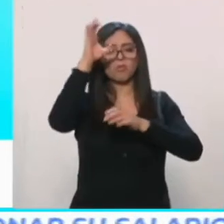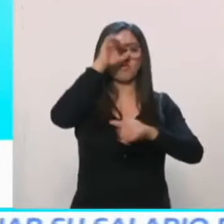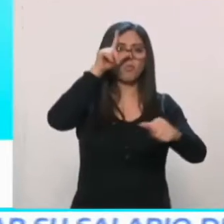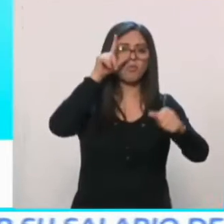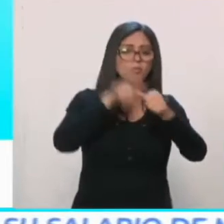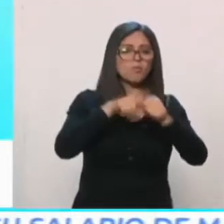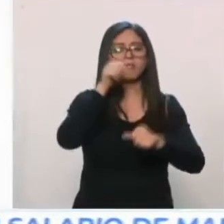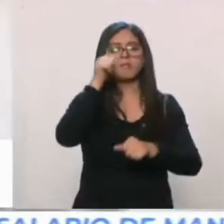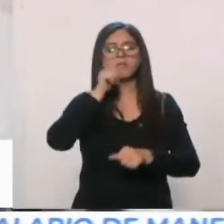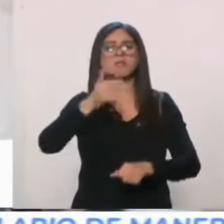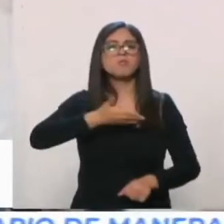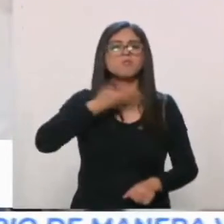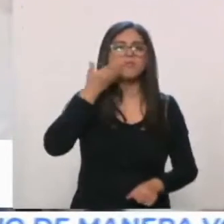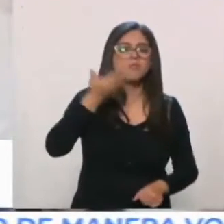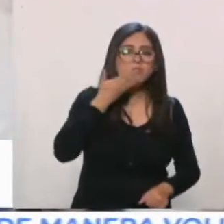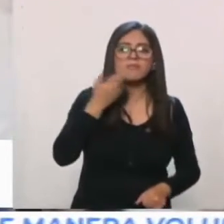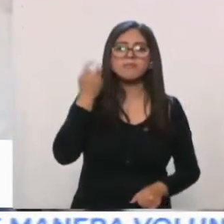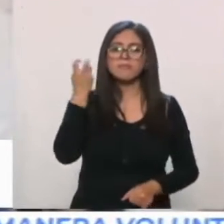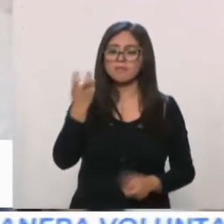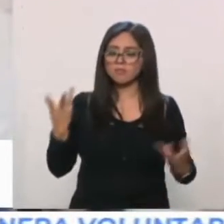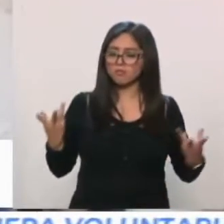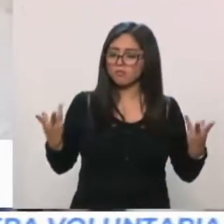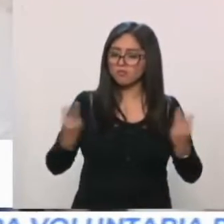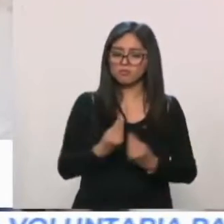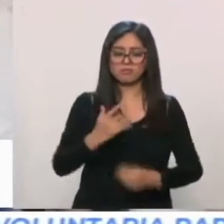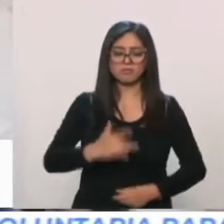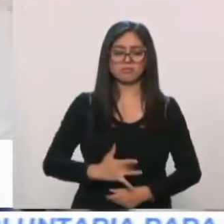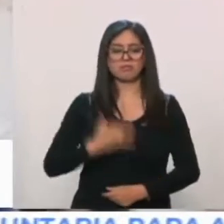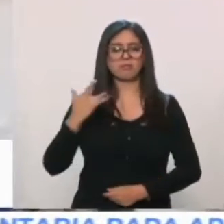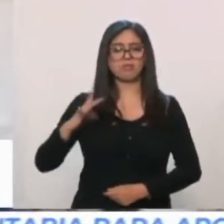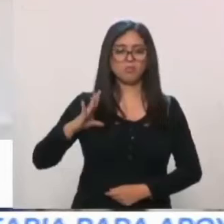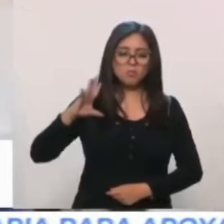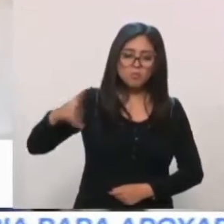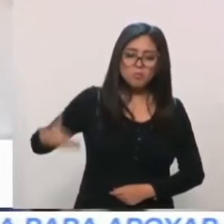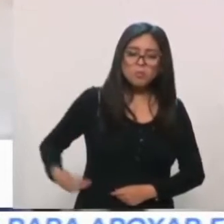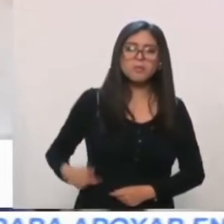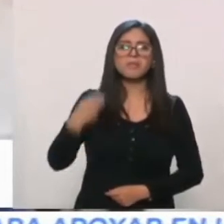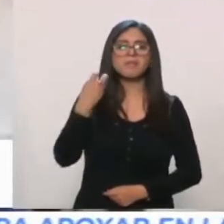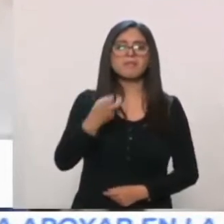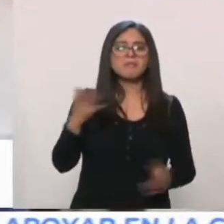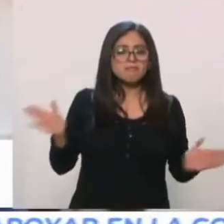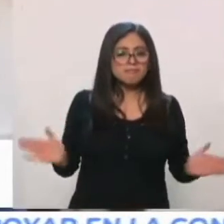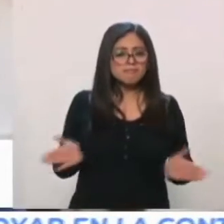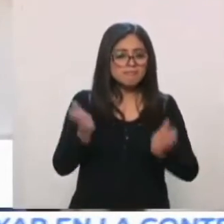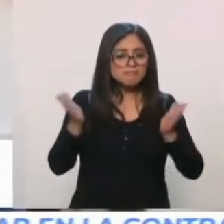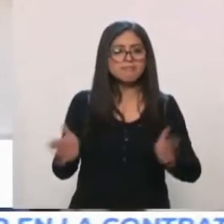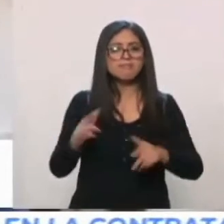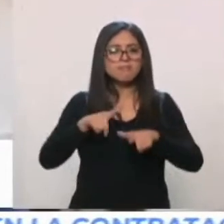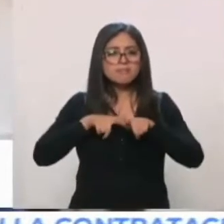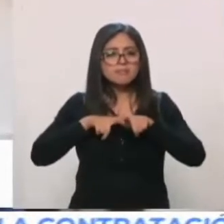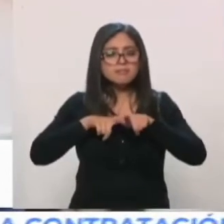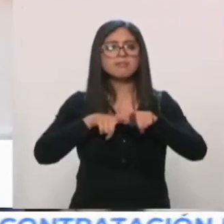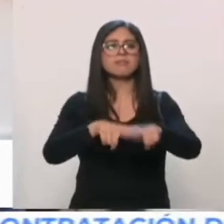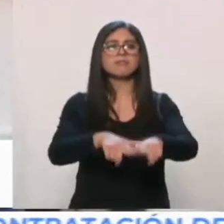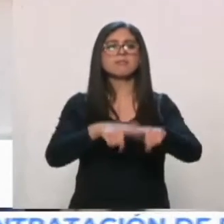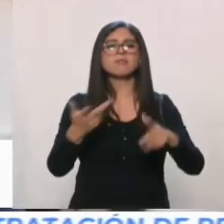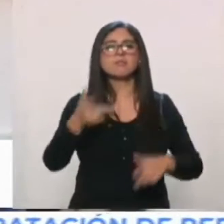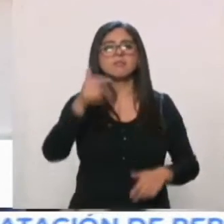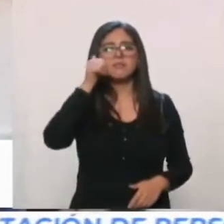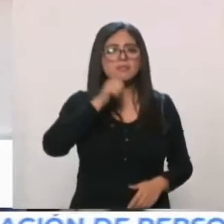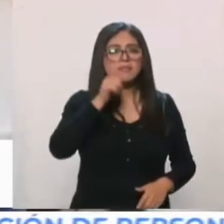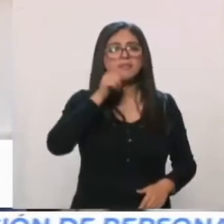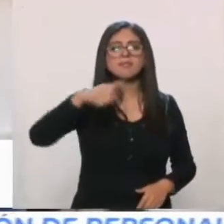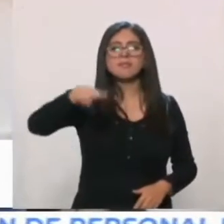hermanamiento cultural, que nos llena de orgullo, que también nos llena del aliciente, digamos, para continuar en este camino.